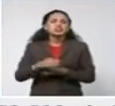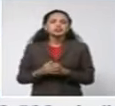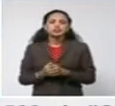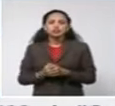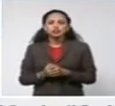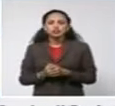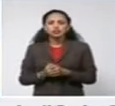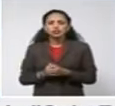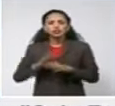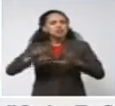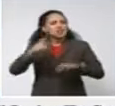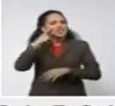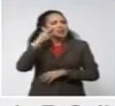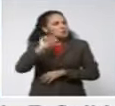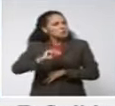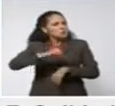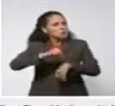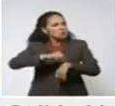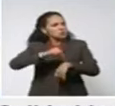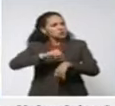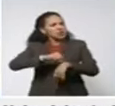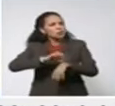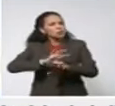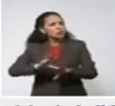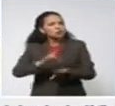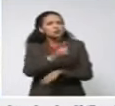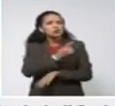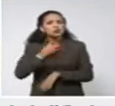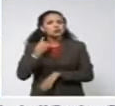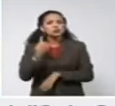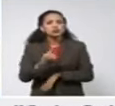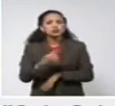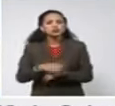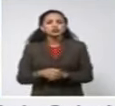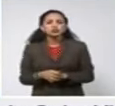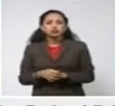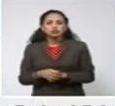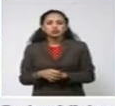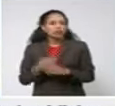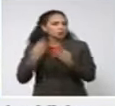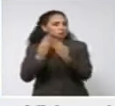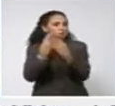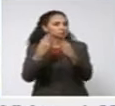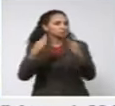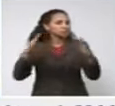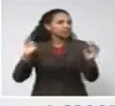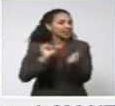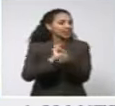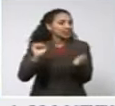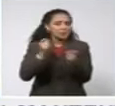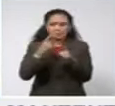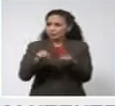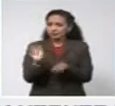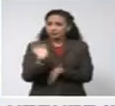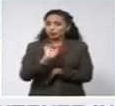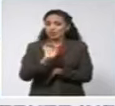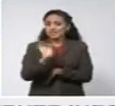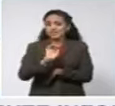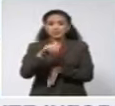verá que dentro de poco vamos a tener una apertura, pero es que todavía estamos